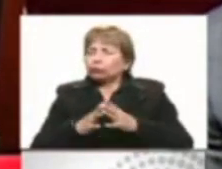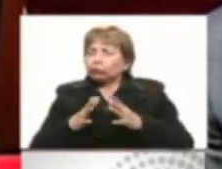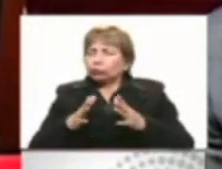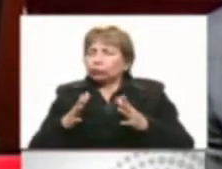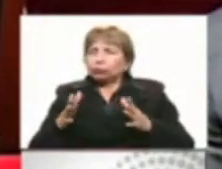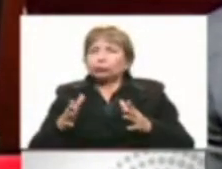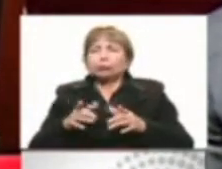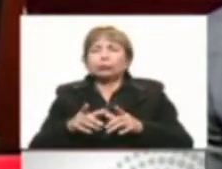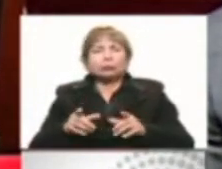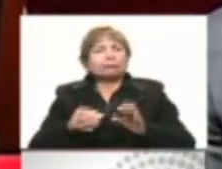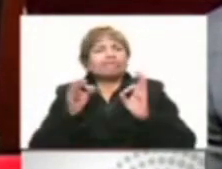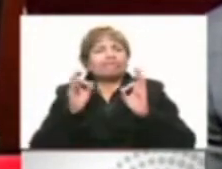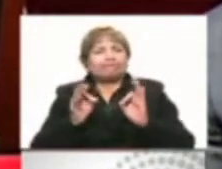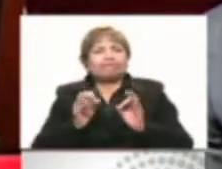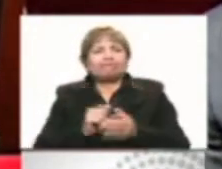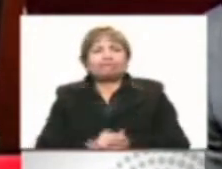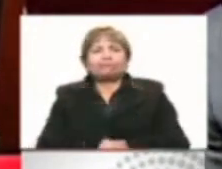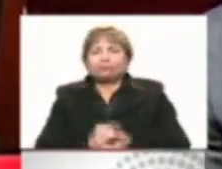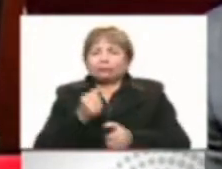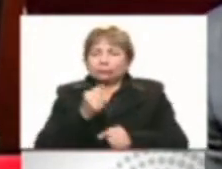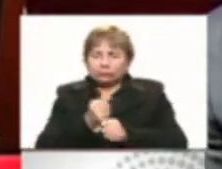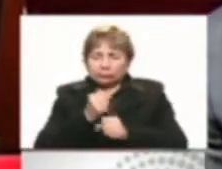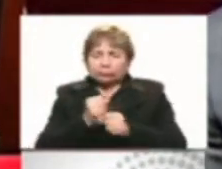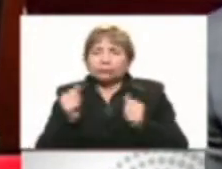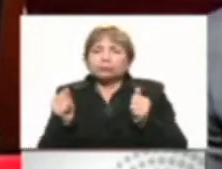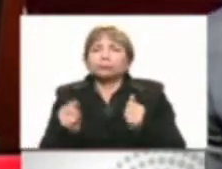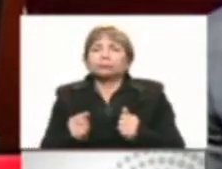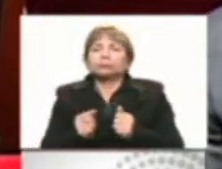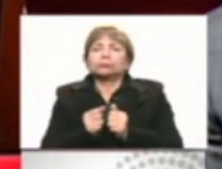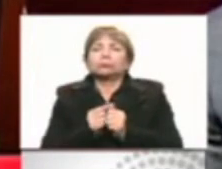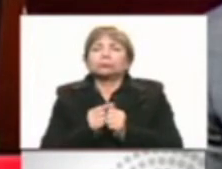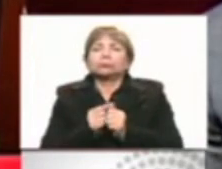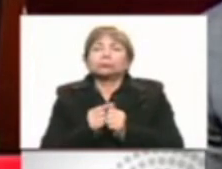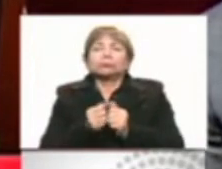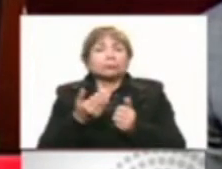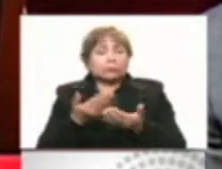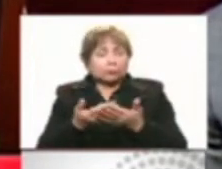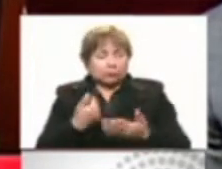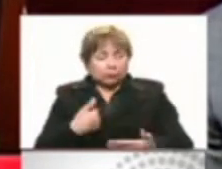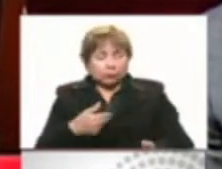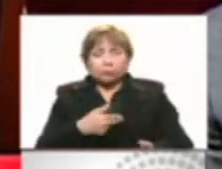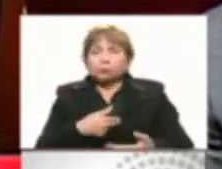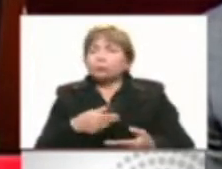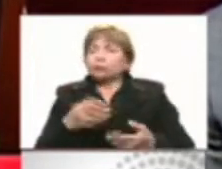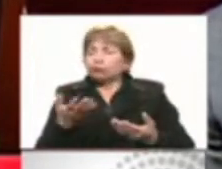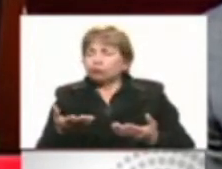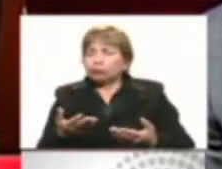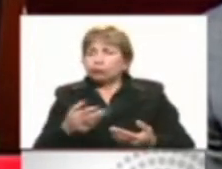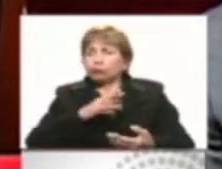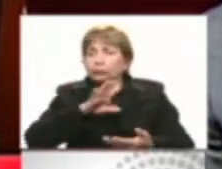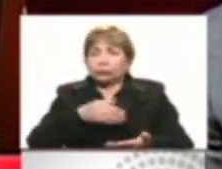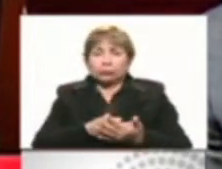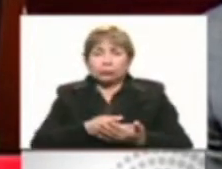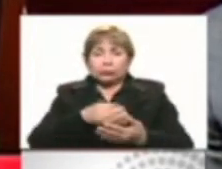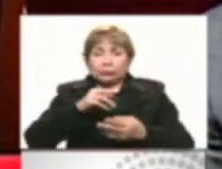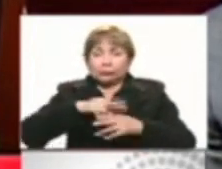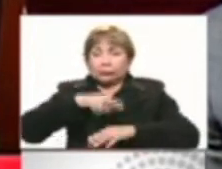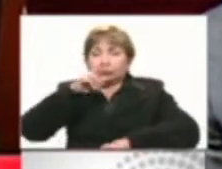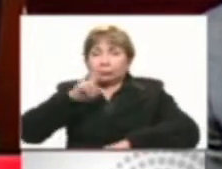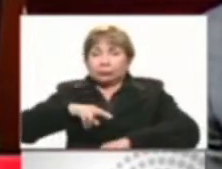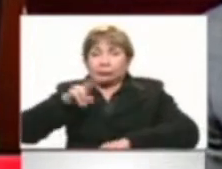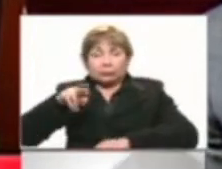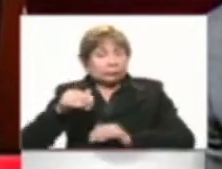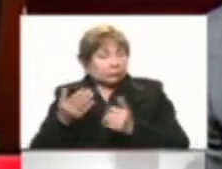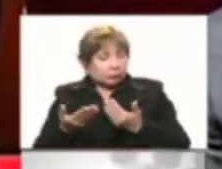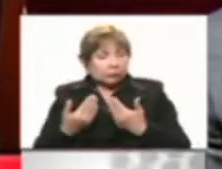amplio espacio de concertación para poder trabajar juntos, lograr las reformas que nuestro país necesita y que en todas las regiones se lleven a cabo